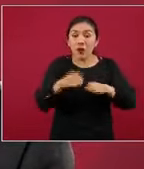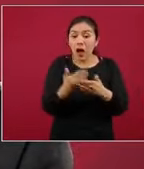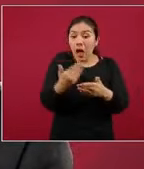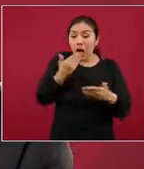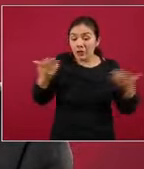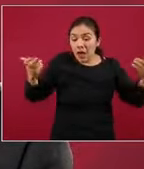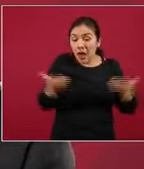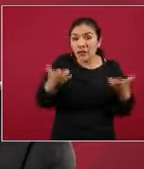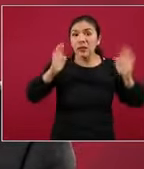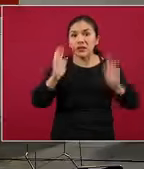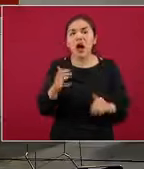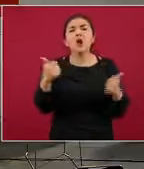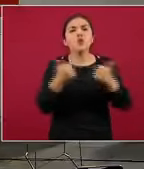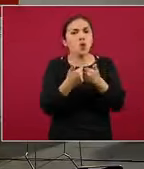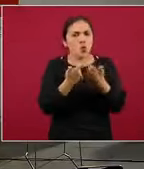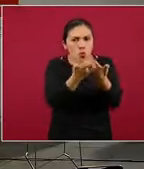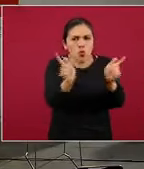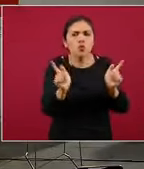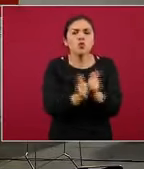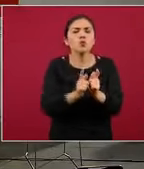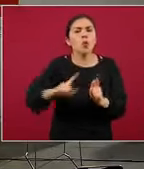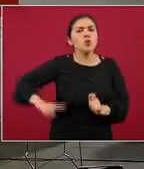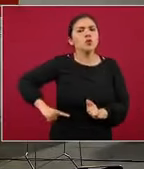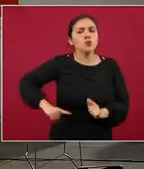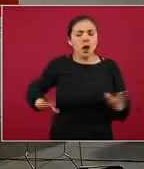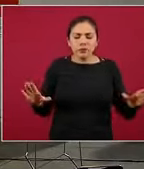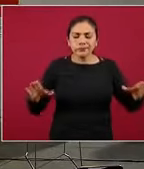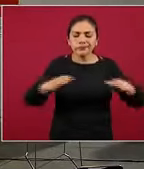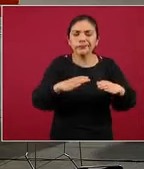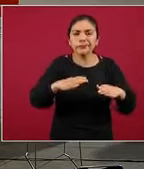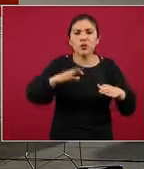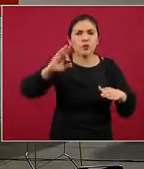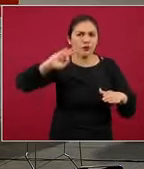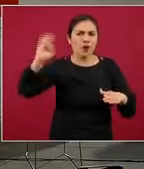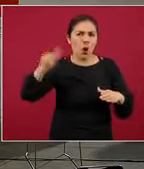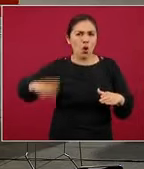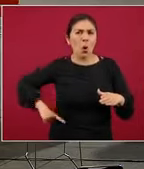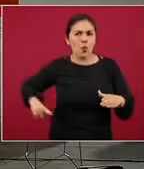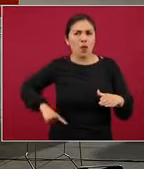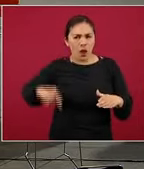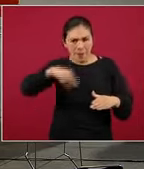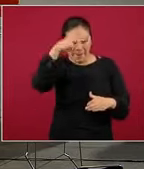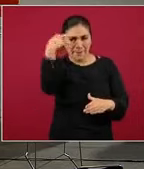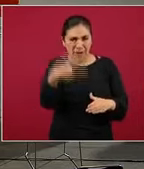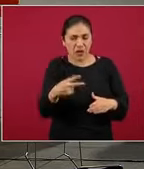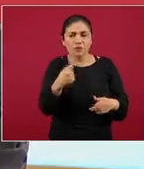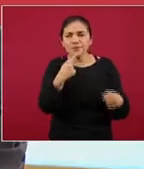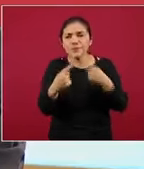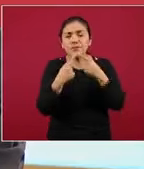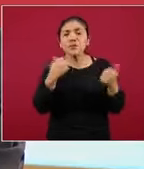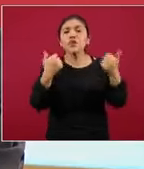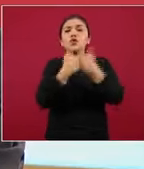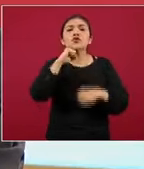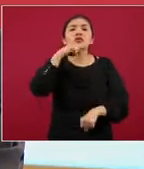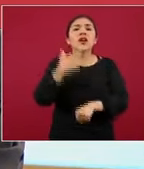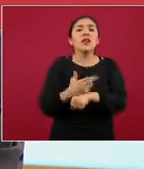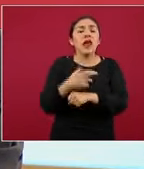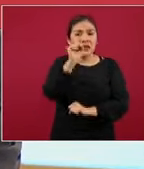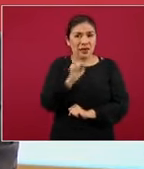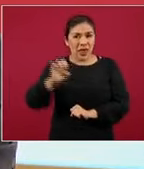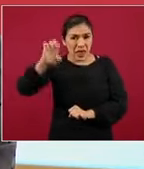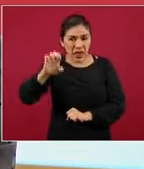hecho también colectivamente en el gobierno federal, en el gobierno de México, con la Secretaría de